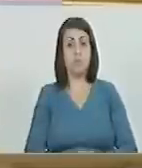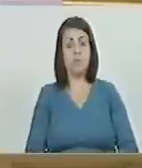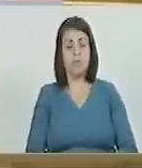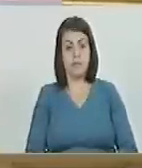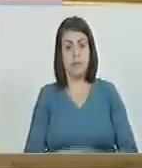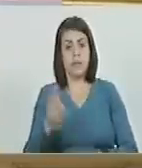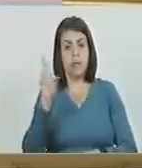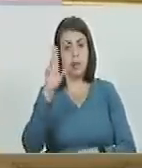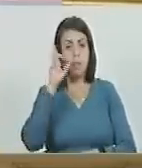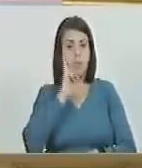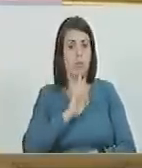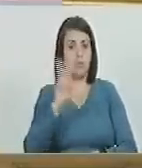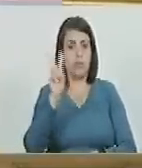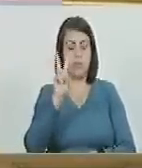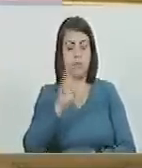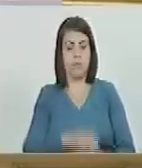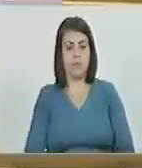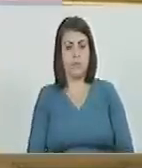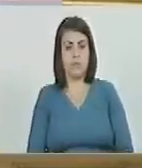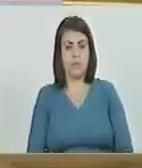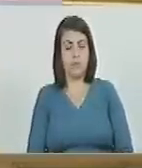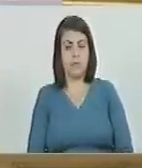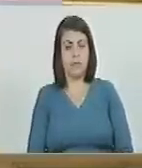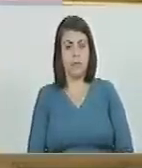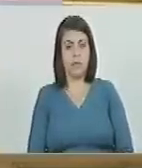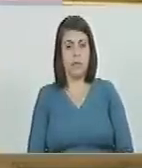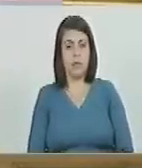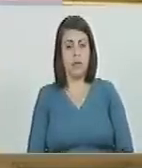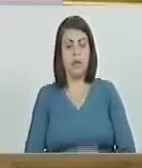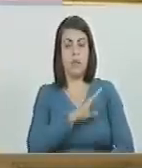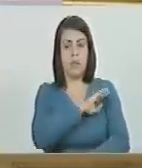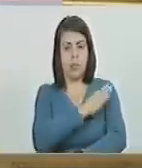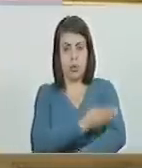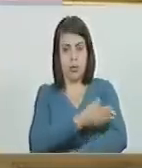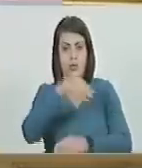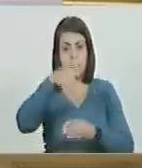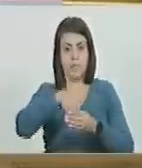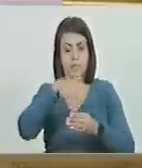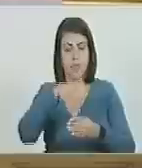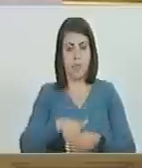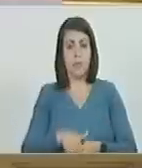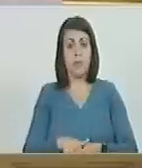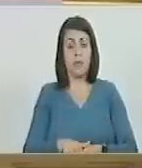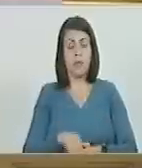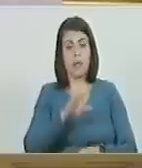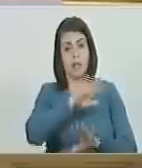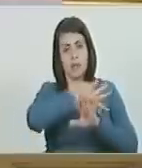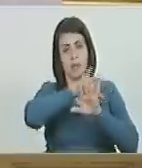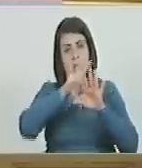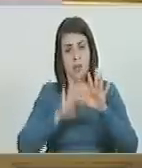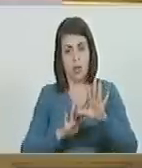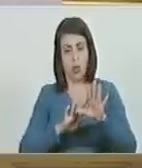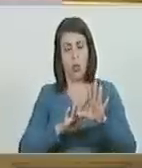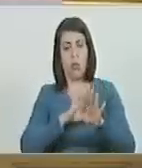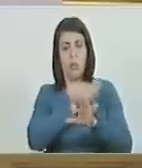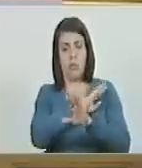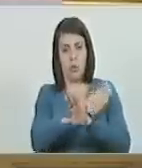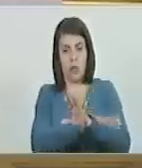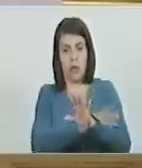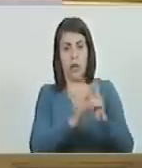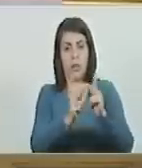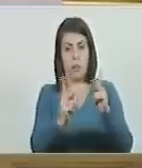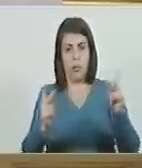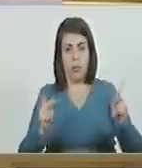caso de la República Bolivariana de Venezuela, el poder electoral es uno de los 5 poderes públicos